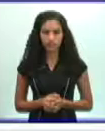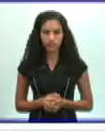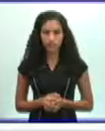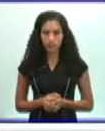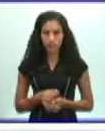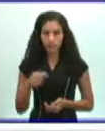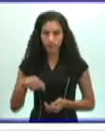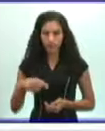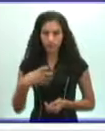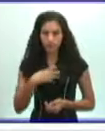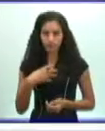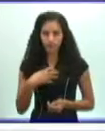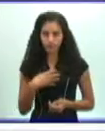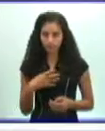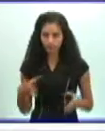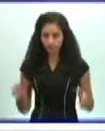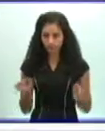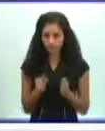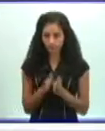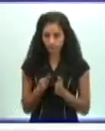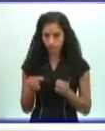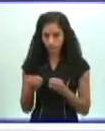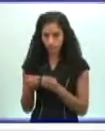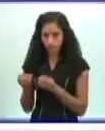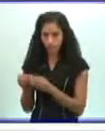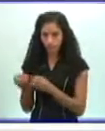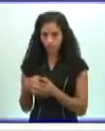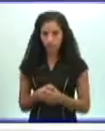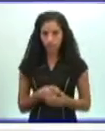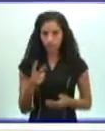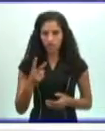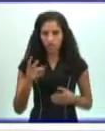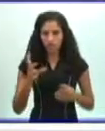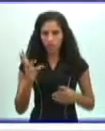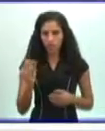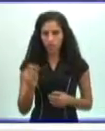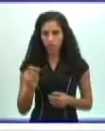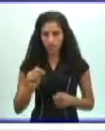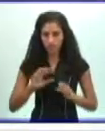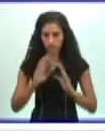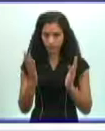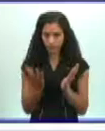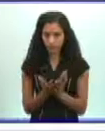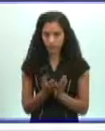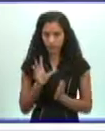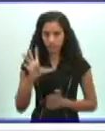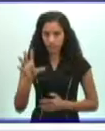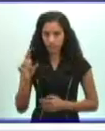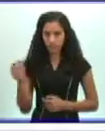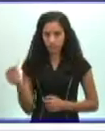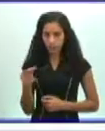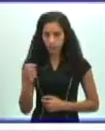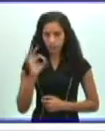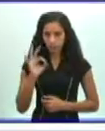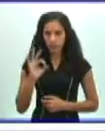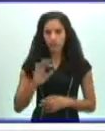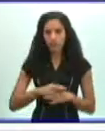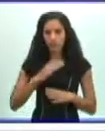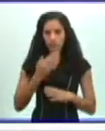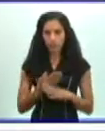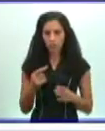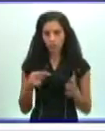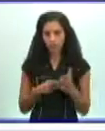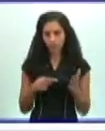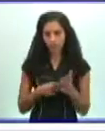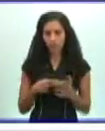Ahora hemos asociado a los dos números enteros, 5 y menos 8, y luego multiplicaremos